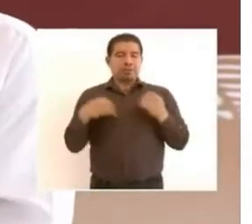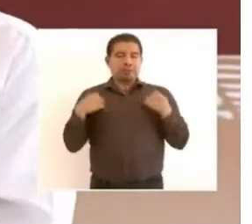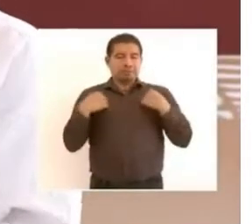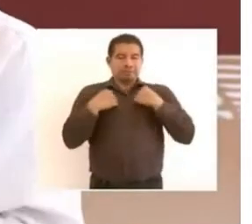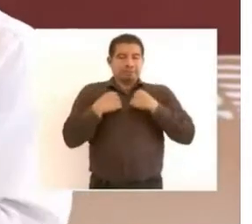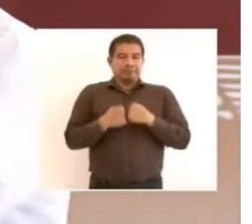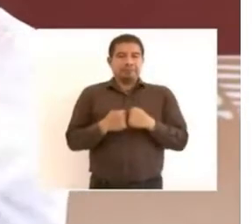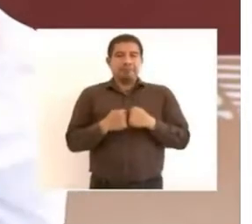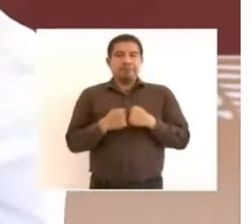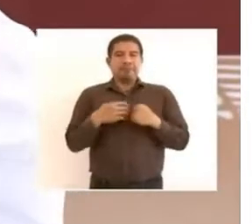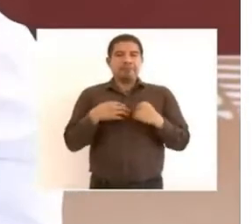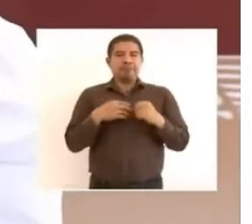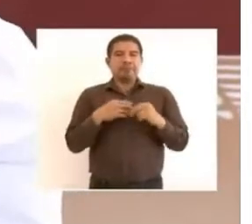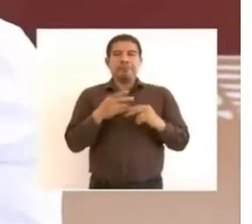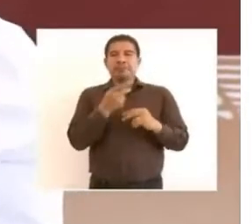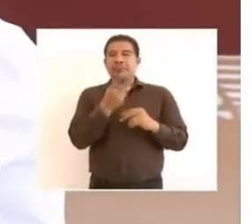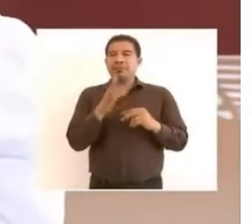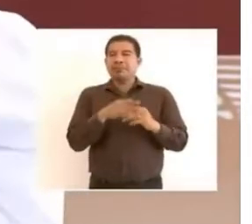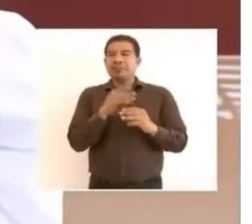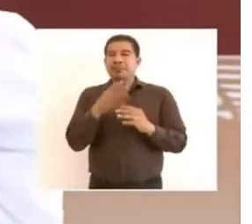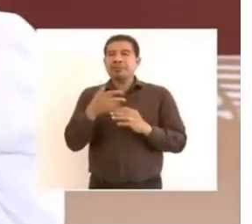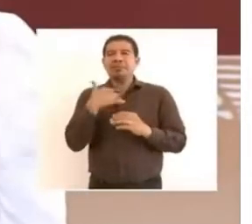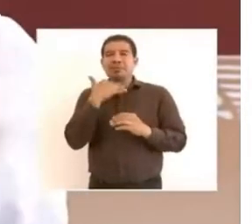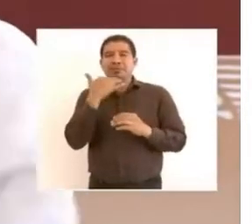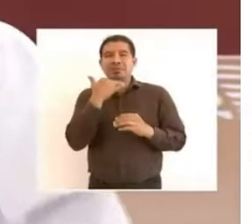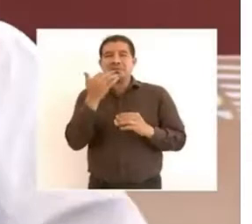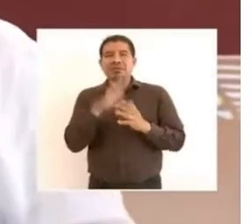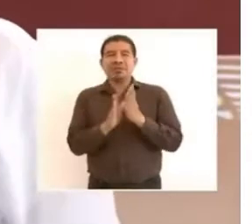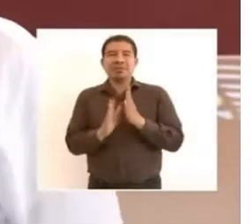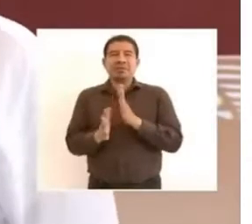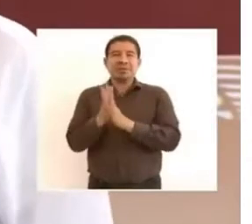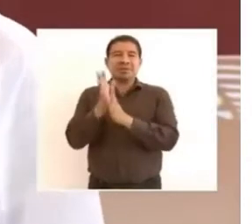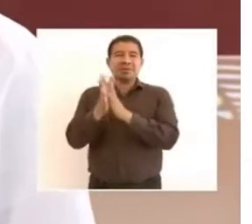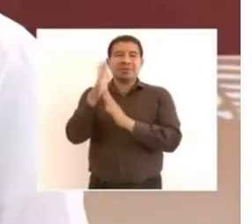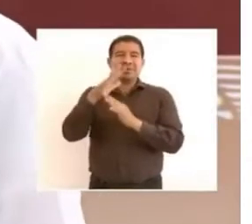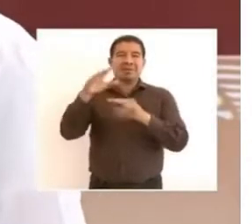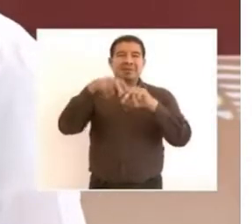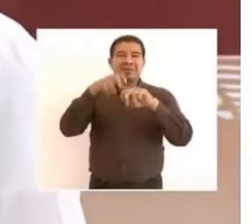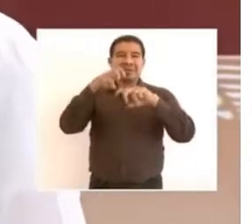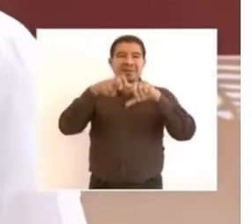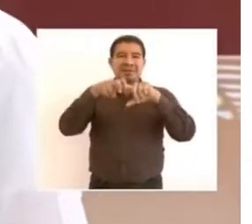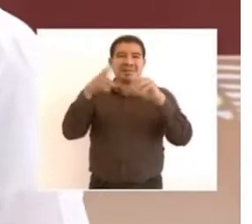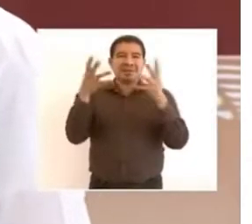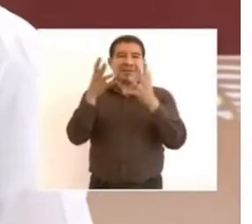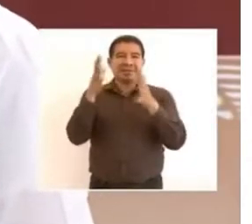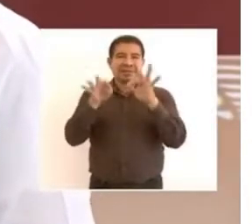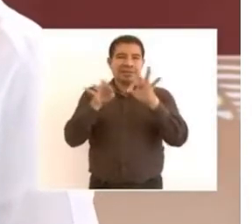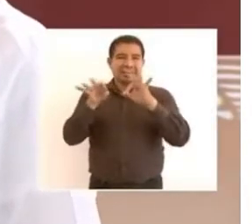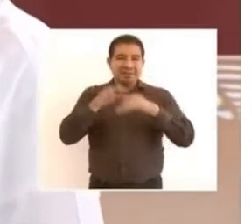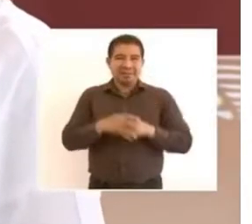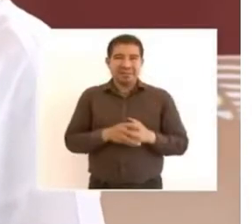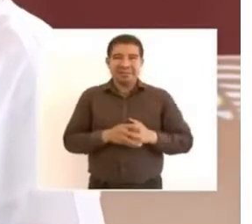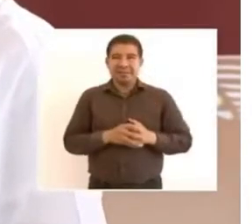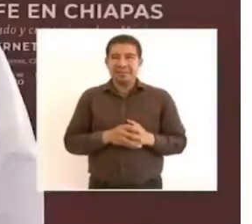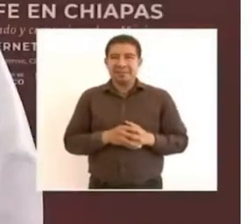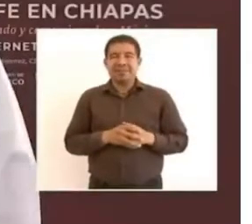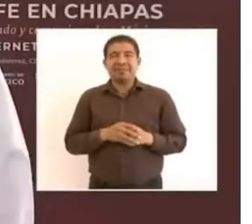Y en uno de los discursos más desafortunados que pudo haber dado recientemente Manuel